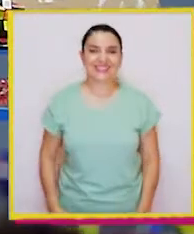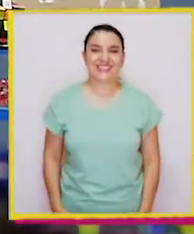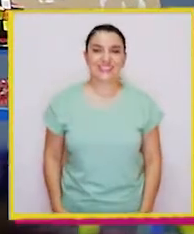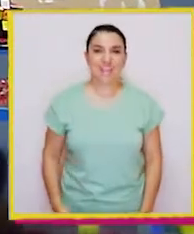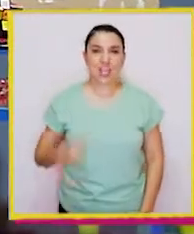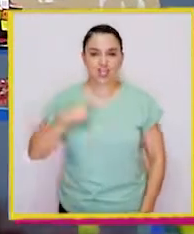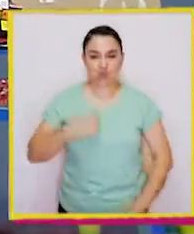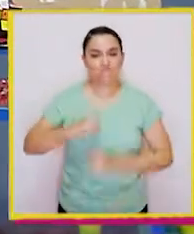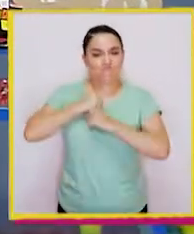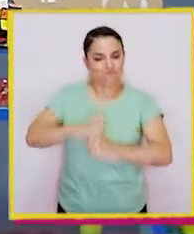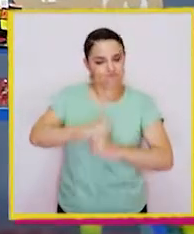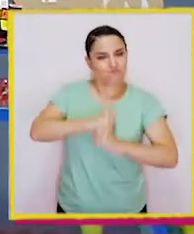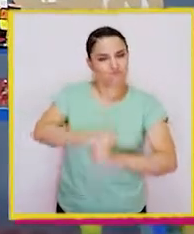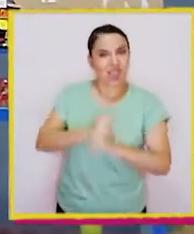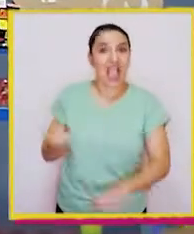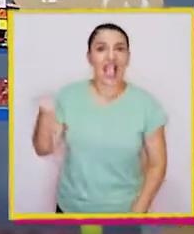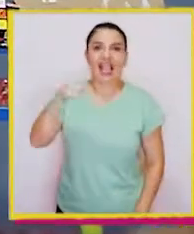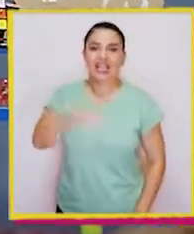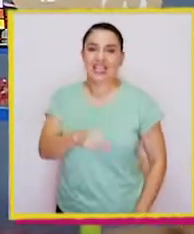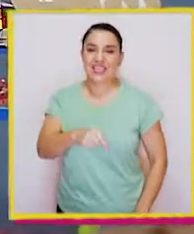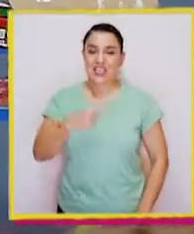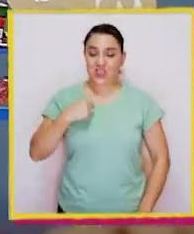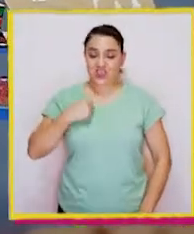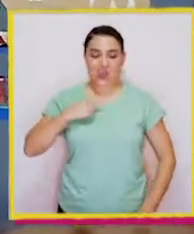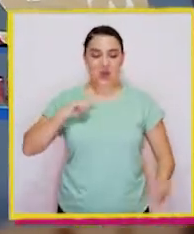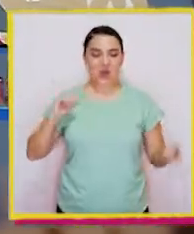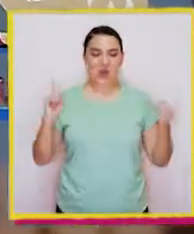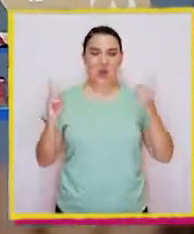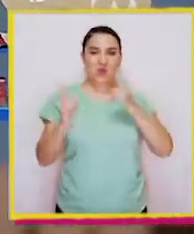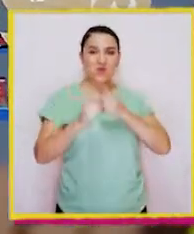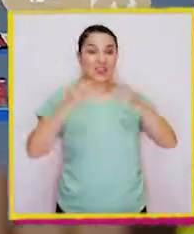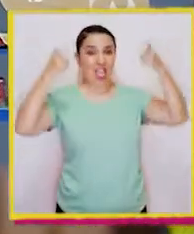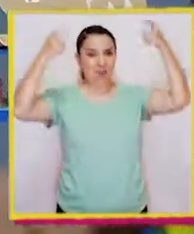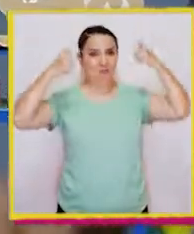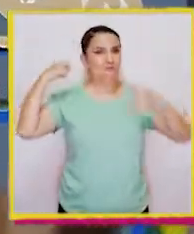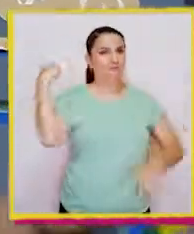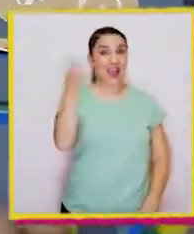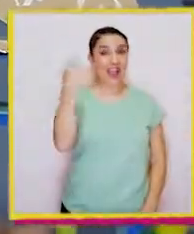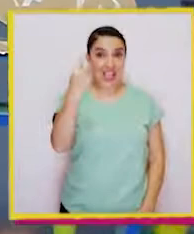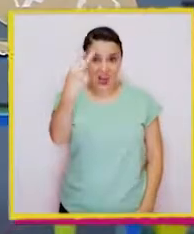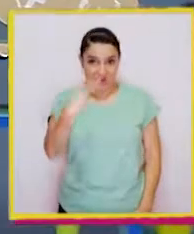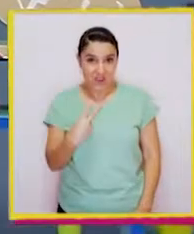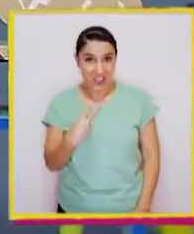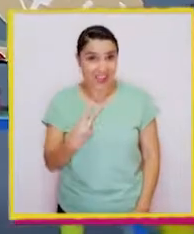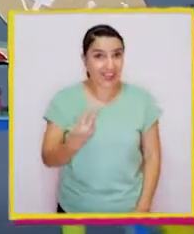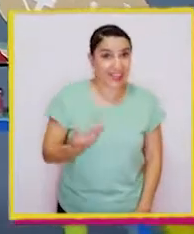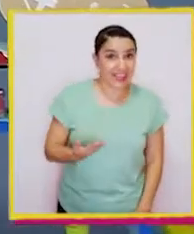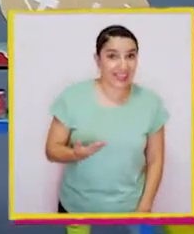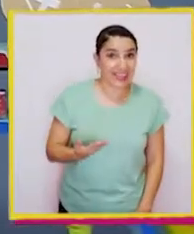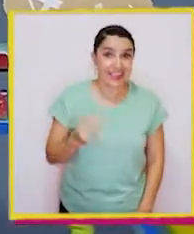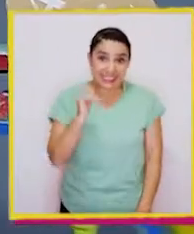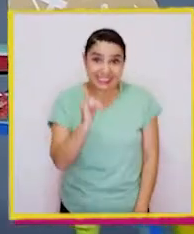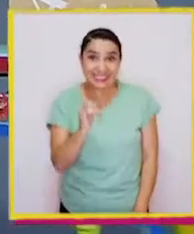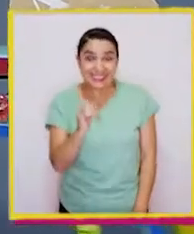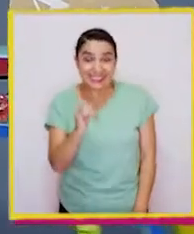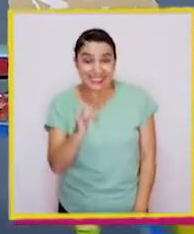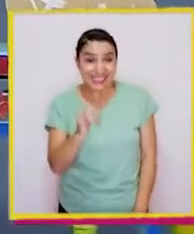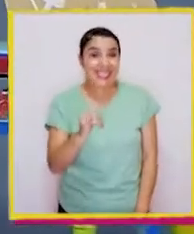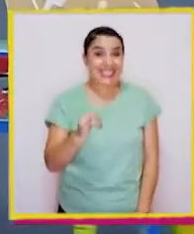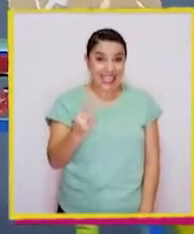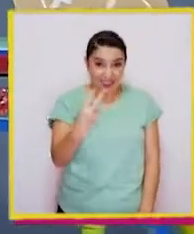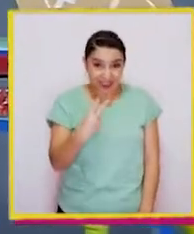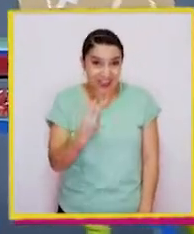están? Me vine cabalgando hasta aquí porque estoy convertida en toda una vaquera. ¿Lo ves? ¡Sí!